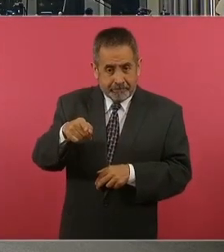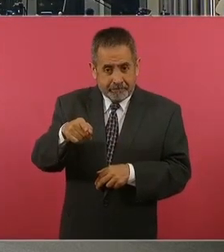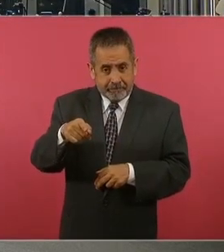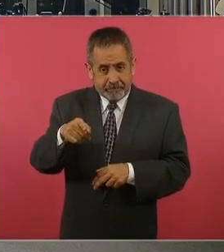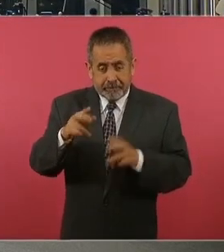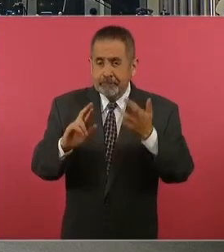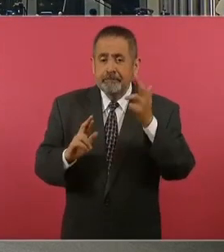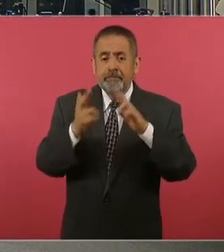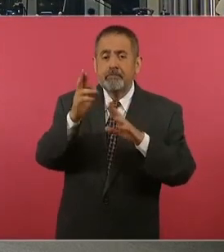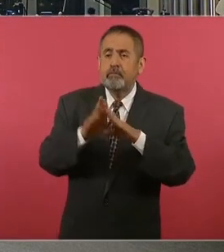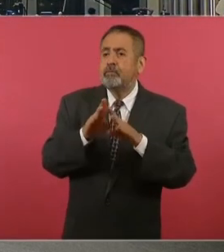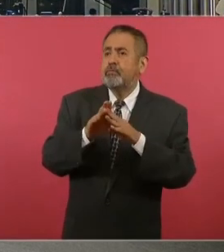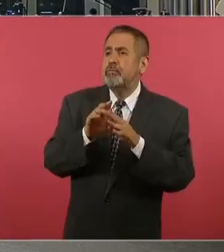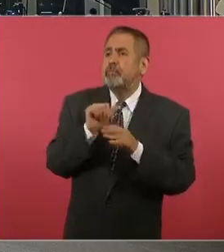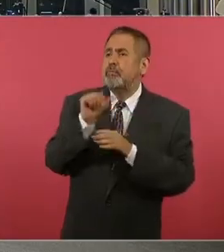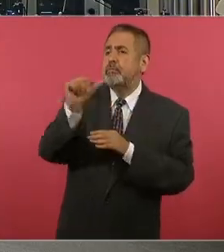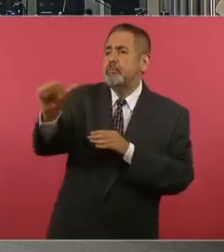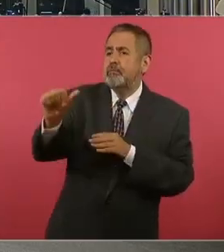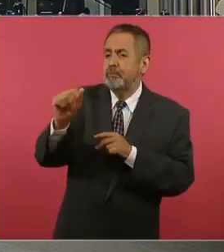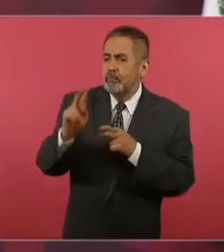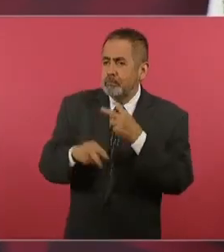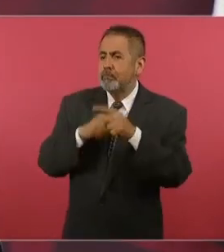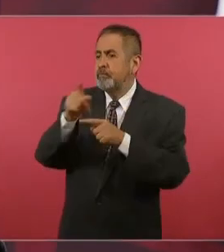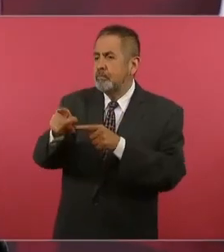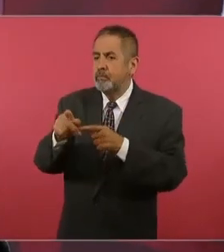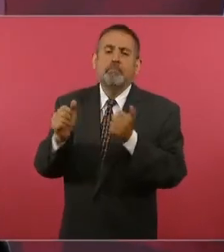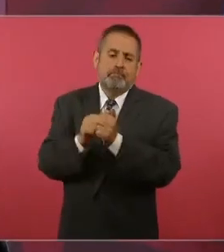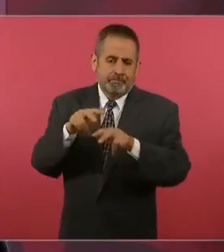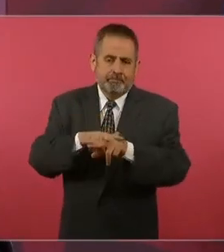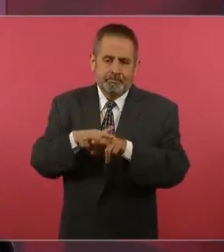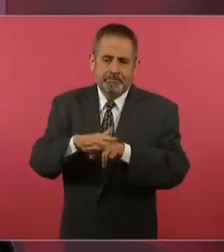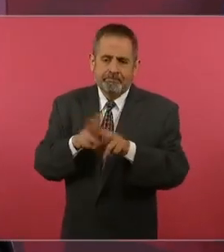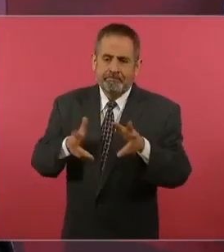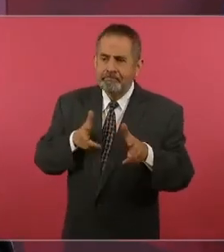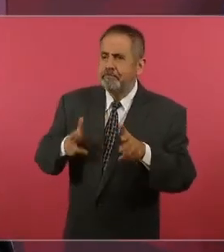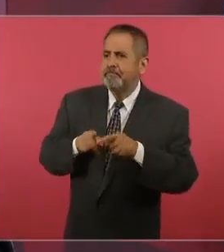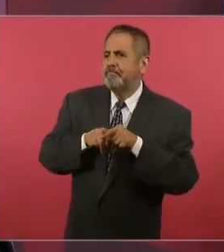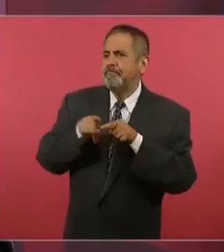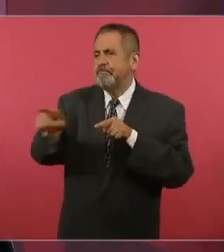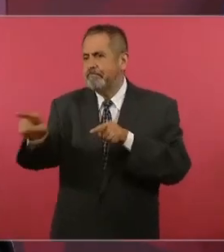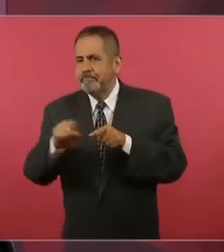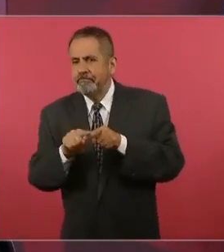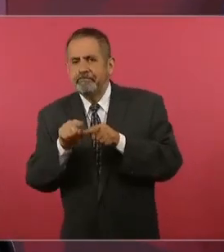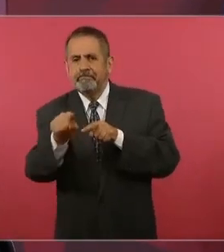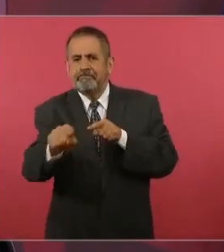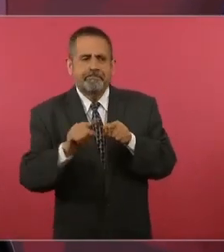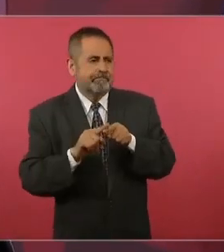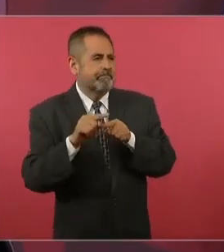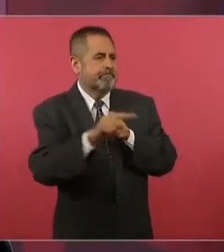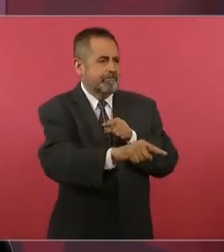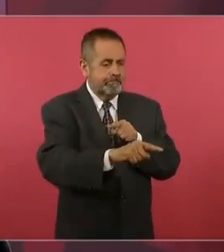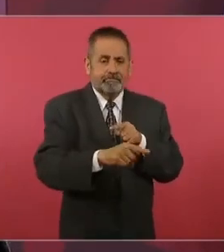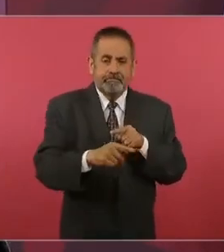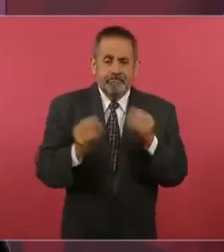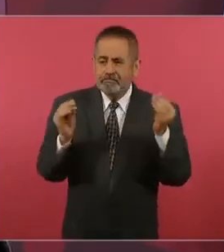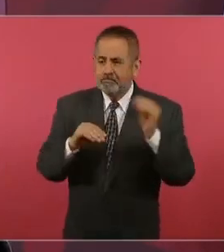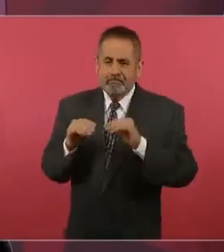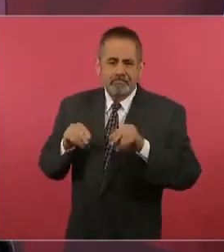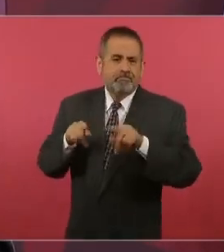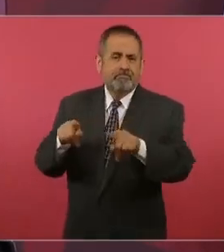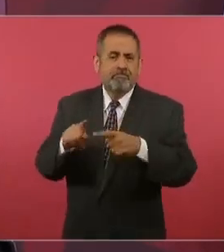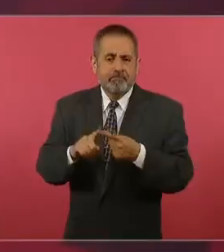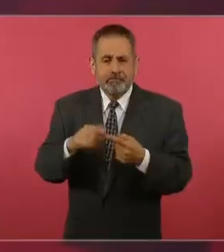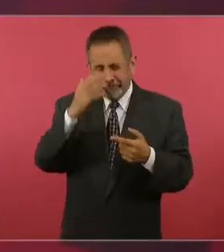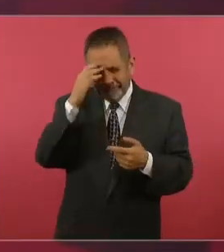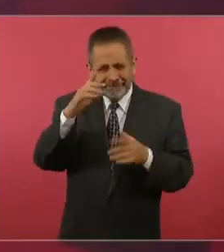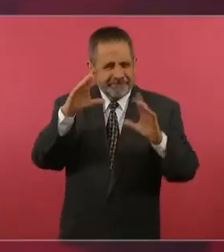estaba comunicado todo el país con trenes de pasajeros. Las fotos de Casasola